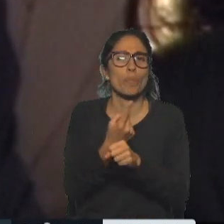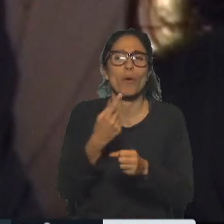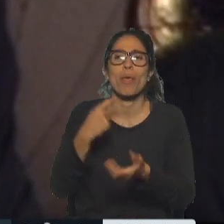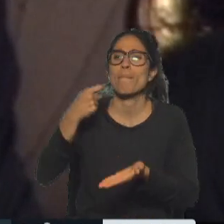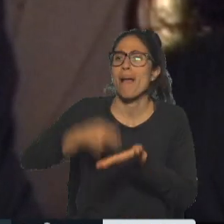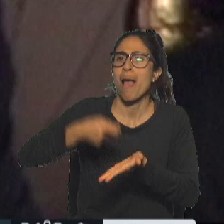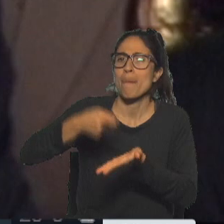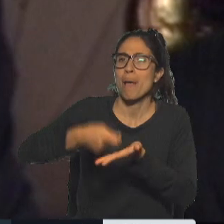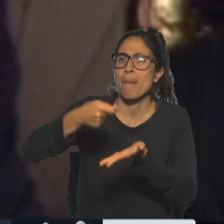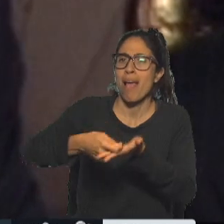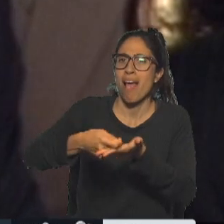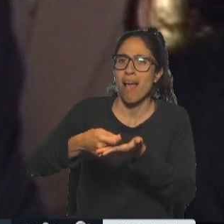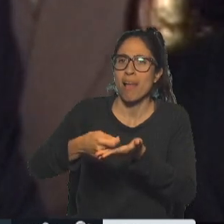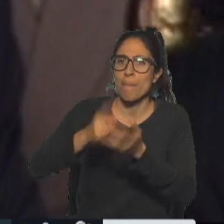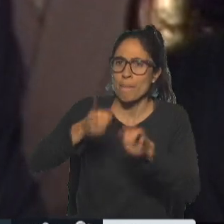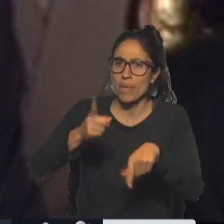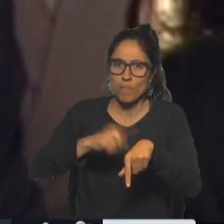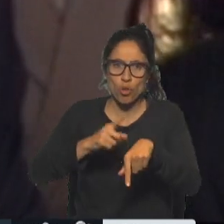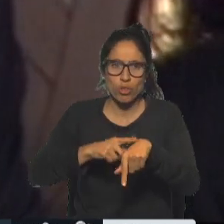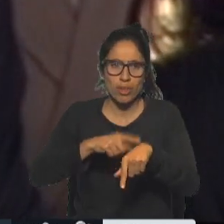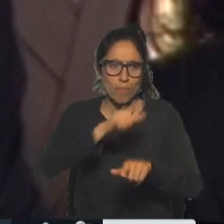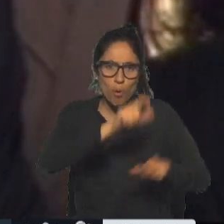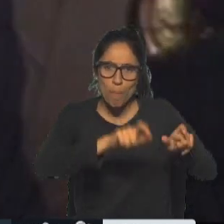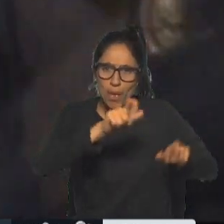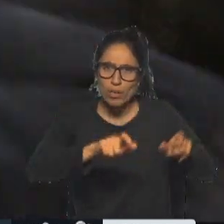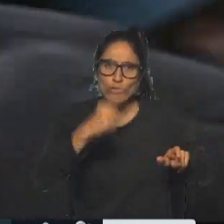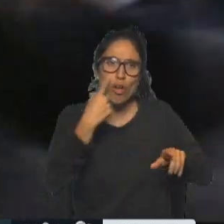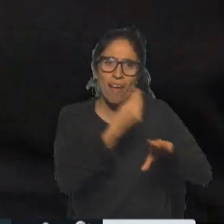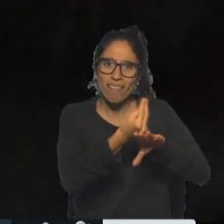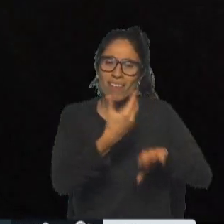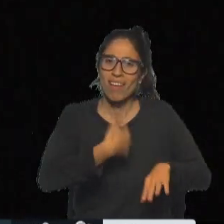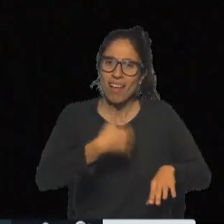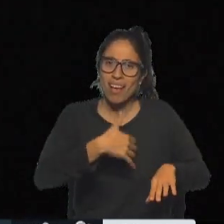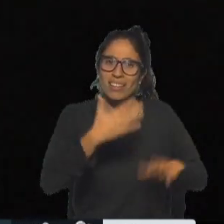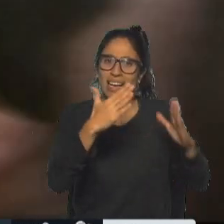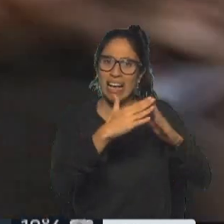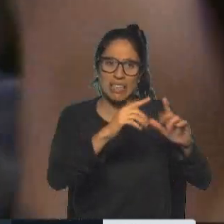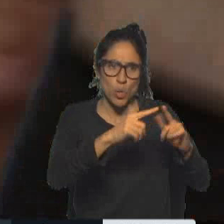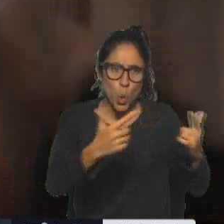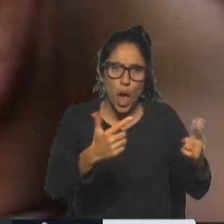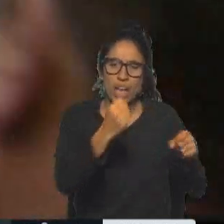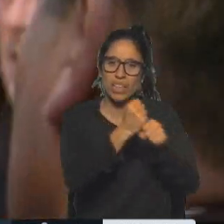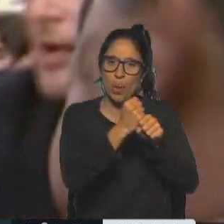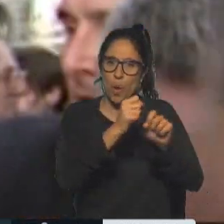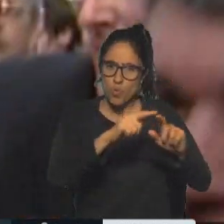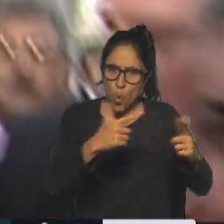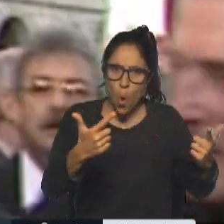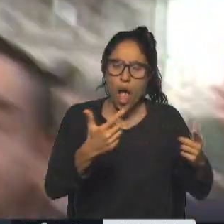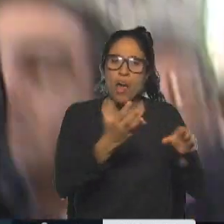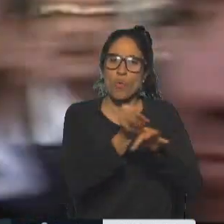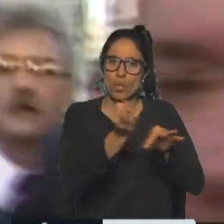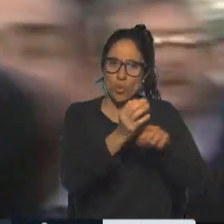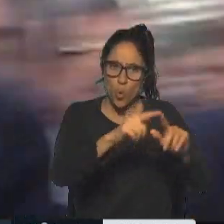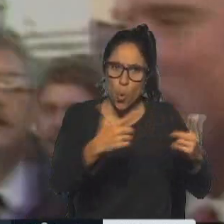más argentinos vean postergado su acceso a la vivienda digna, a un trabajo seguro, a la educación de sus hijos o a la